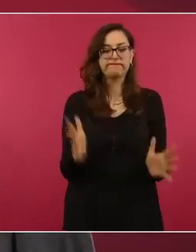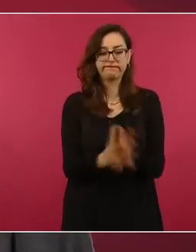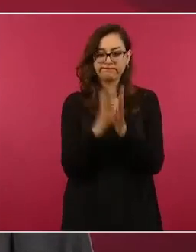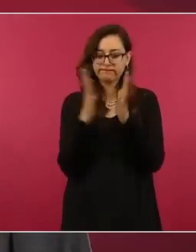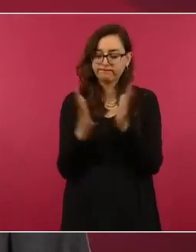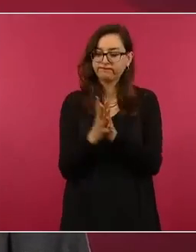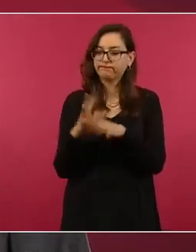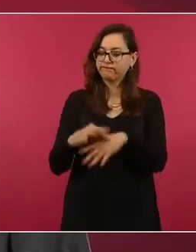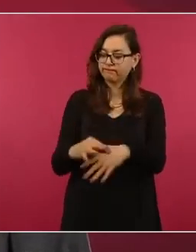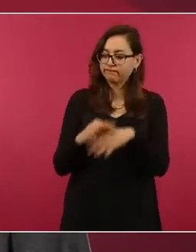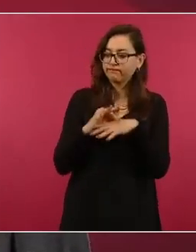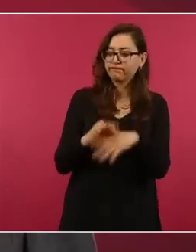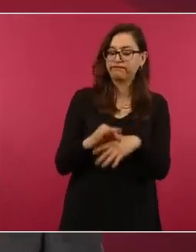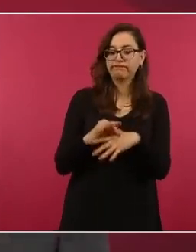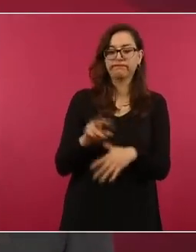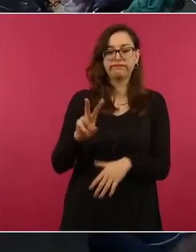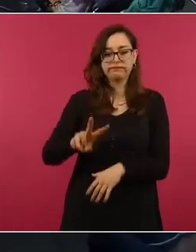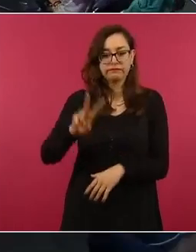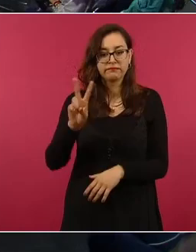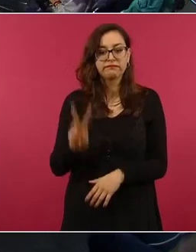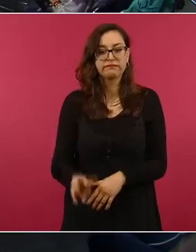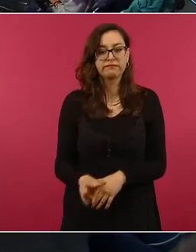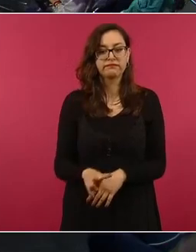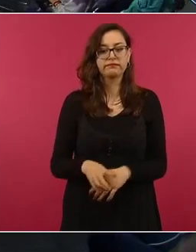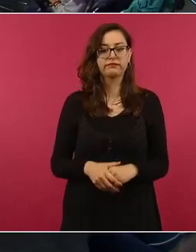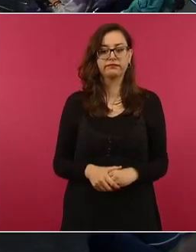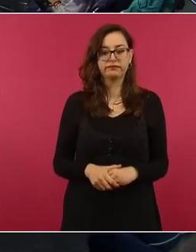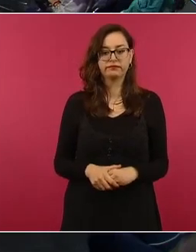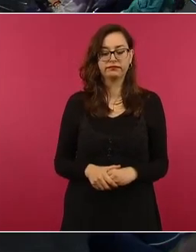auténtica, porque hubo un tiempo